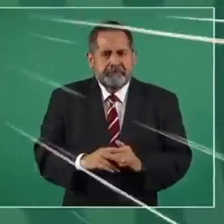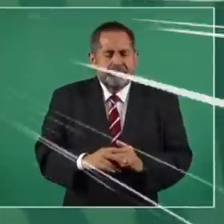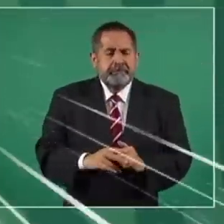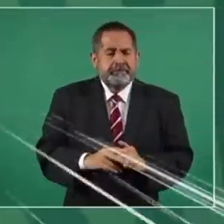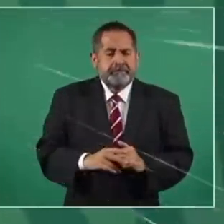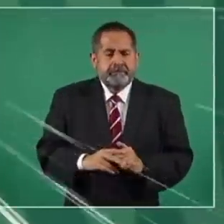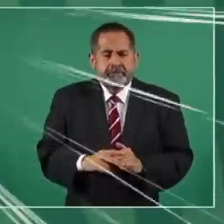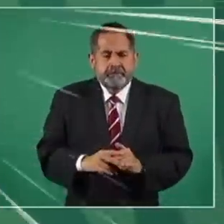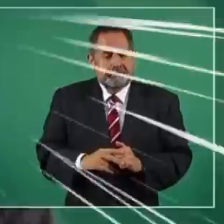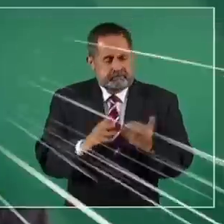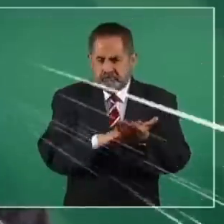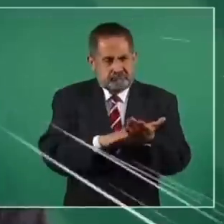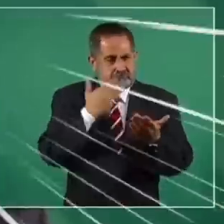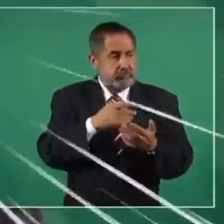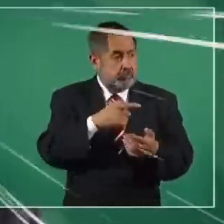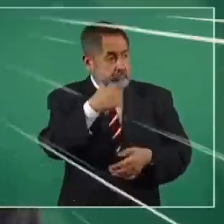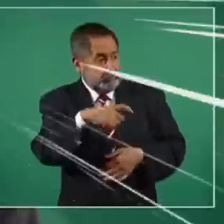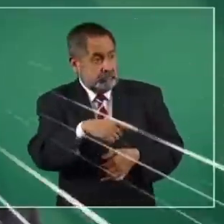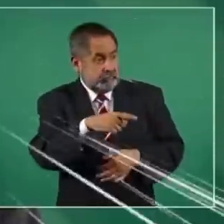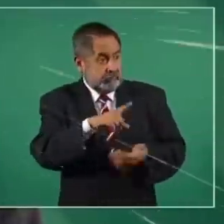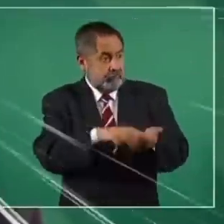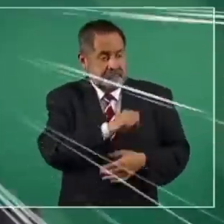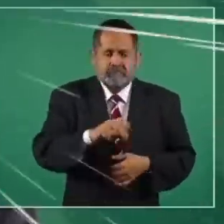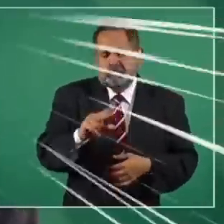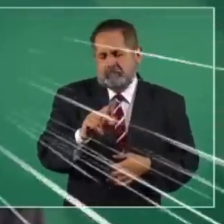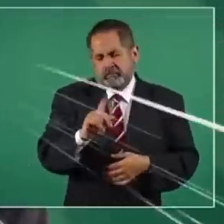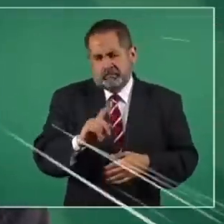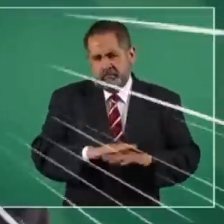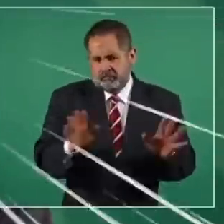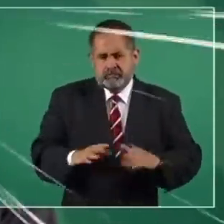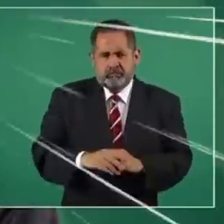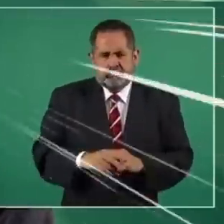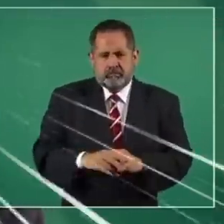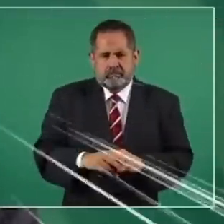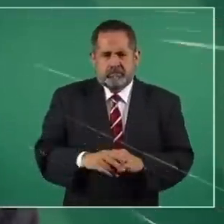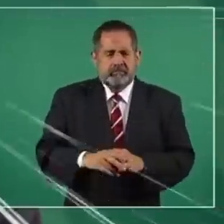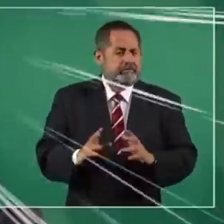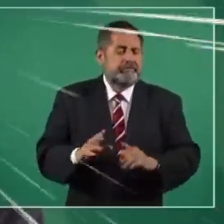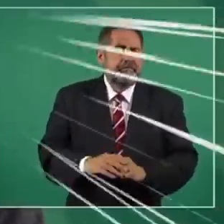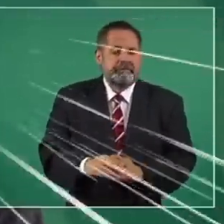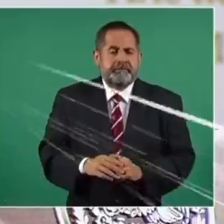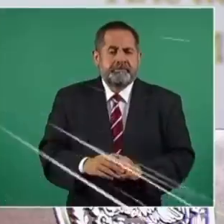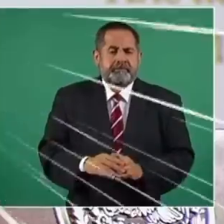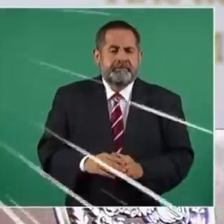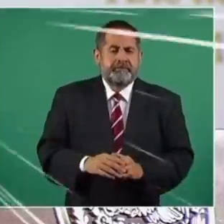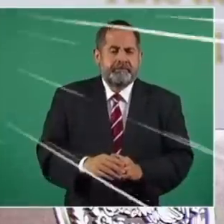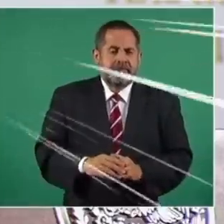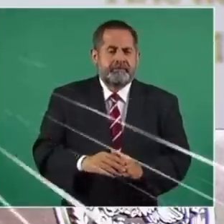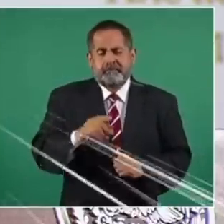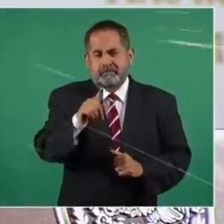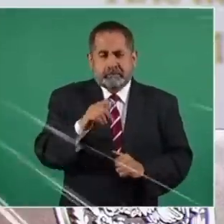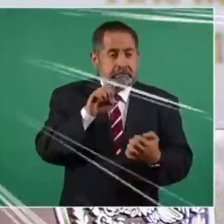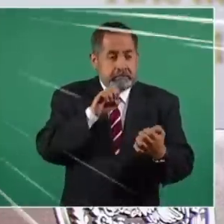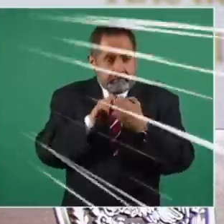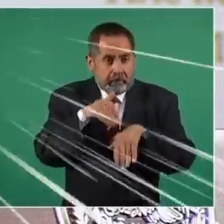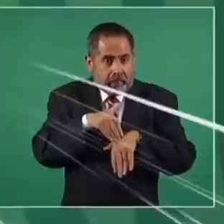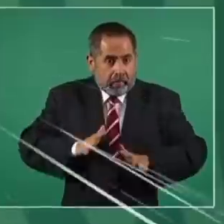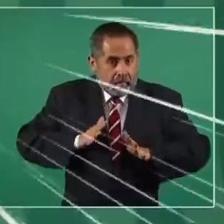Y reitero, no todo el que tiene es malvado. En este caso no. No me dejo tampoco